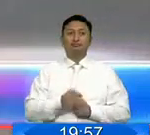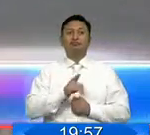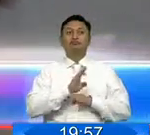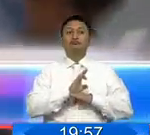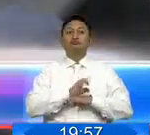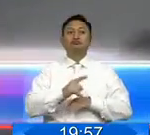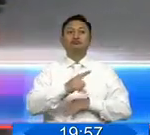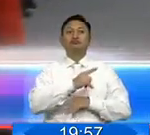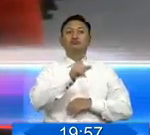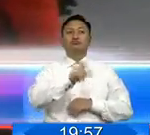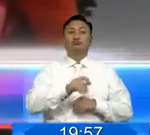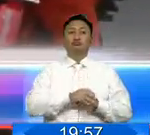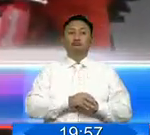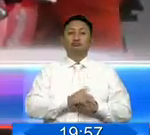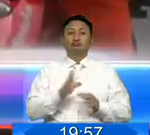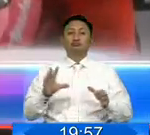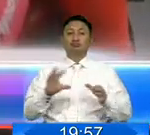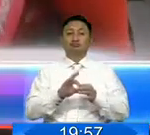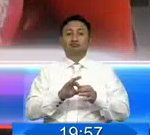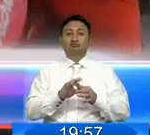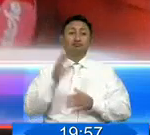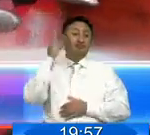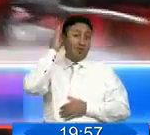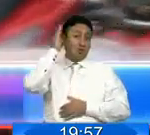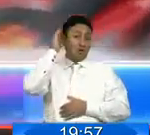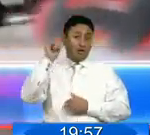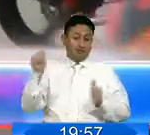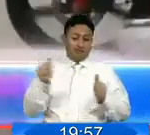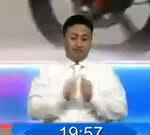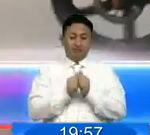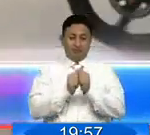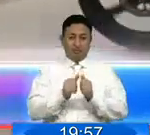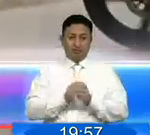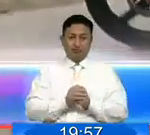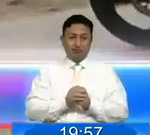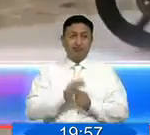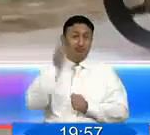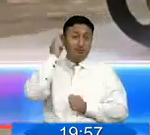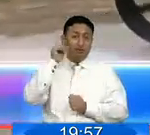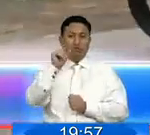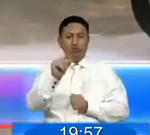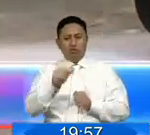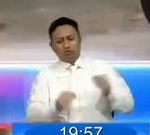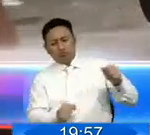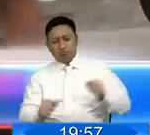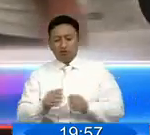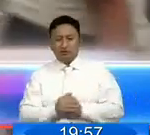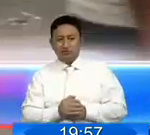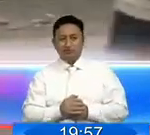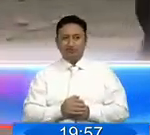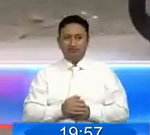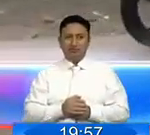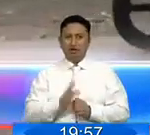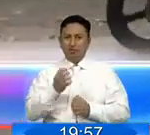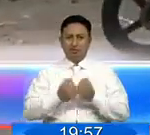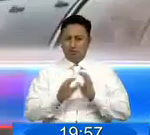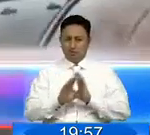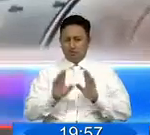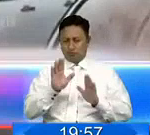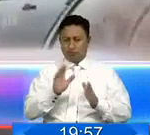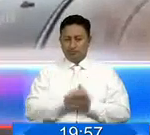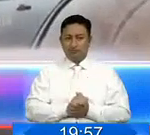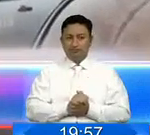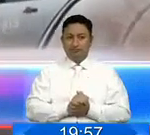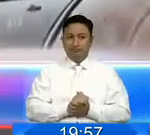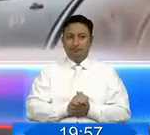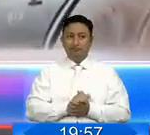testigos, el motorizado viajaba en compañía de una dama. Tras la caída, ella solo recibió pequeños golpes que no complicaron su bienestar. No,